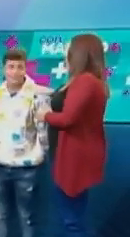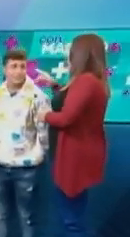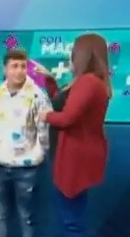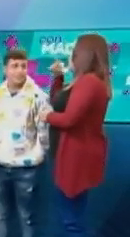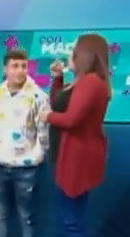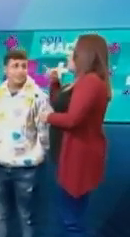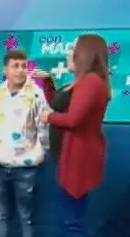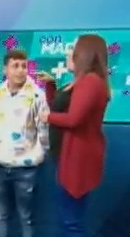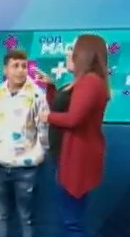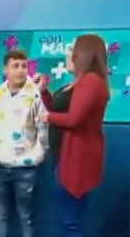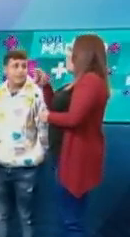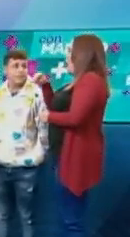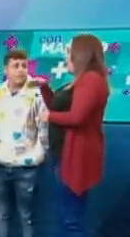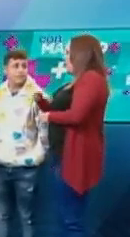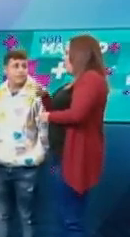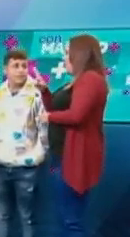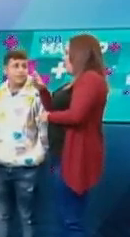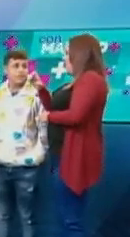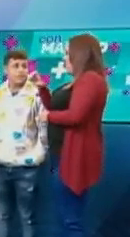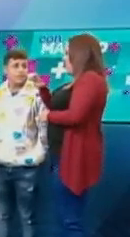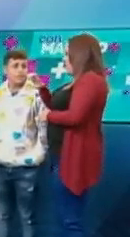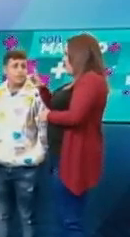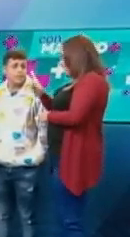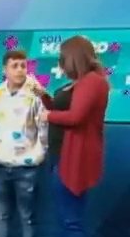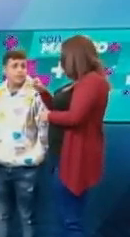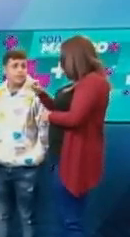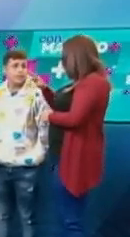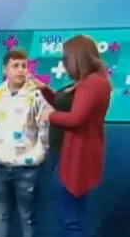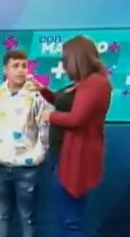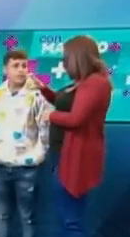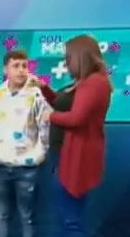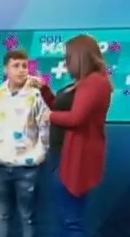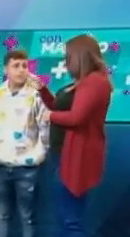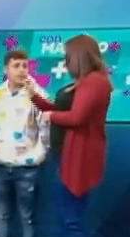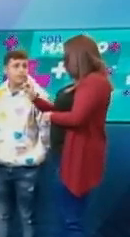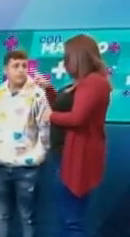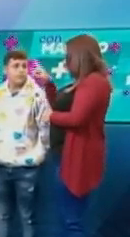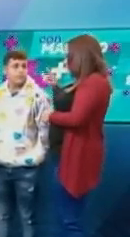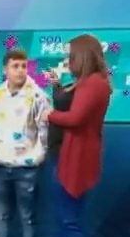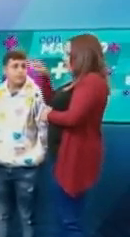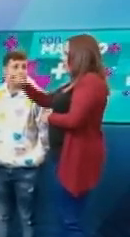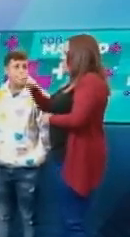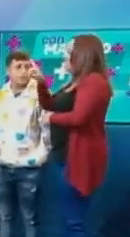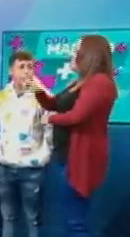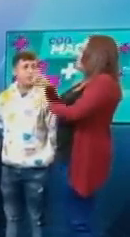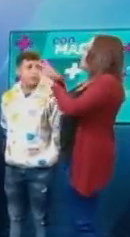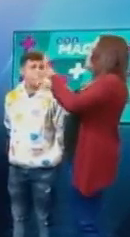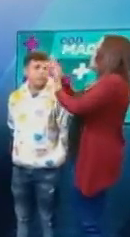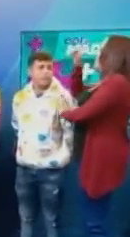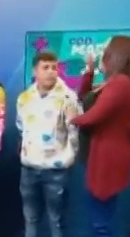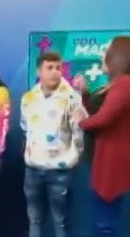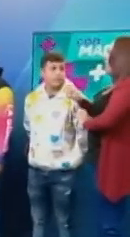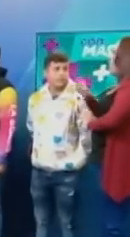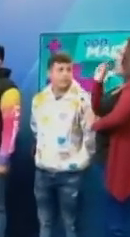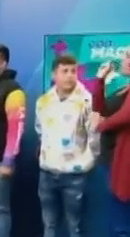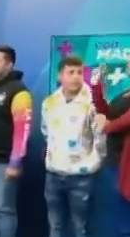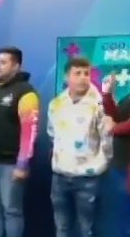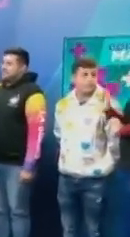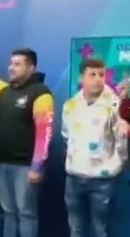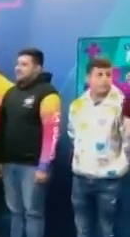Mucho gusto, señor. ¿Qué me cuentas, Juan Diego? Déjame buscarte por aquí. Juan Diego López, aquí está, 17 años,